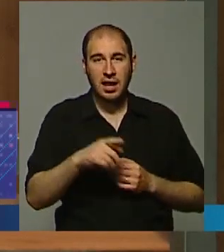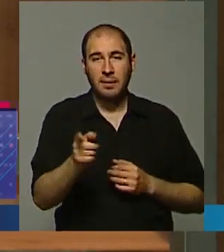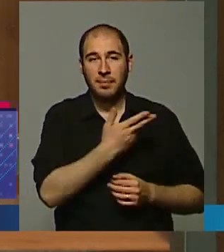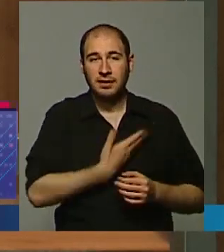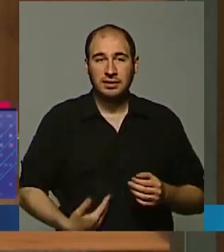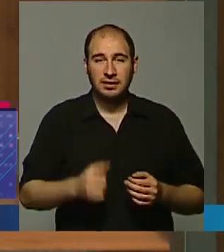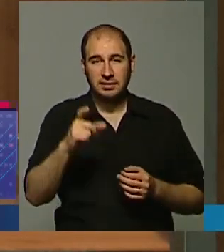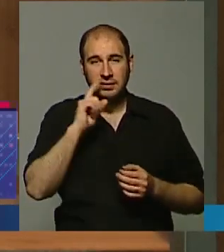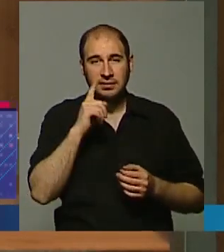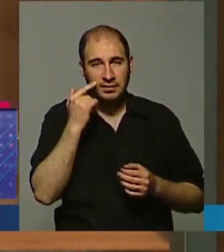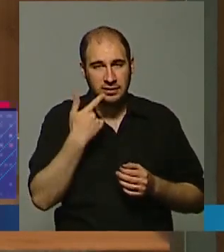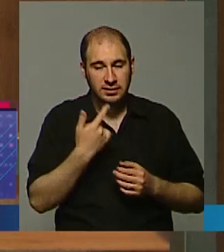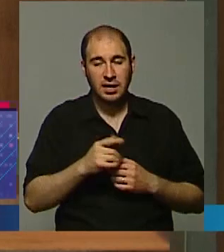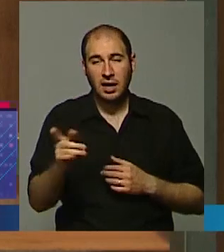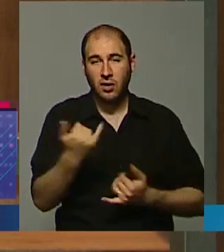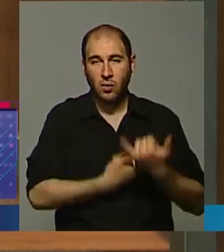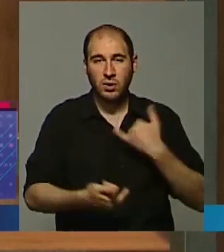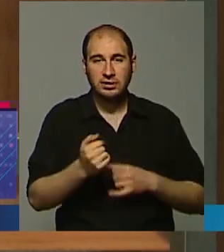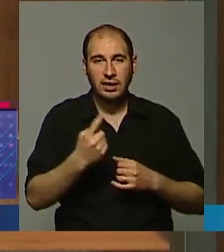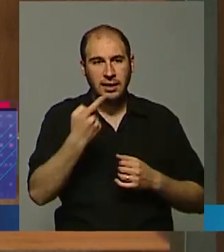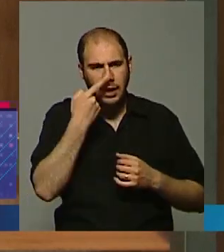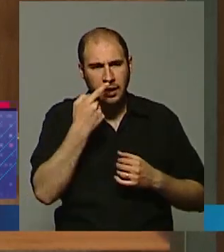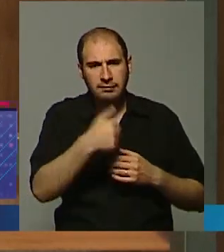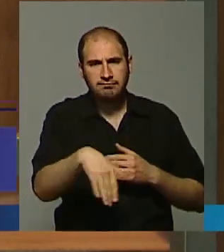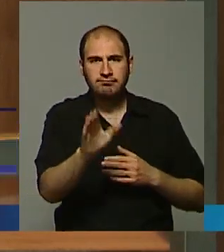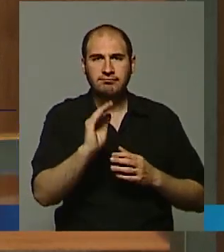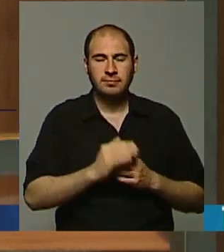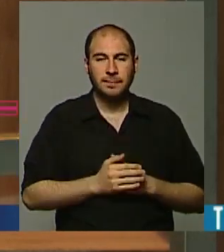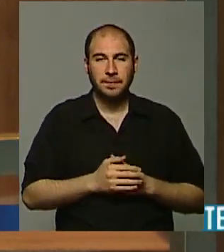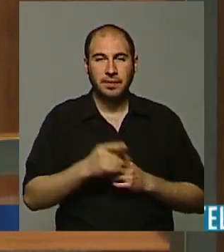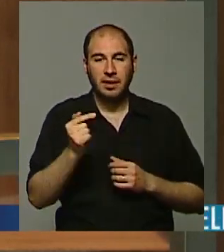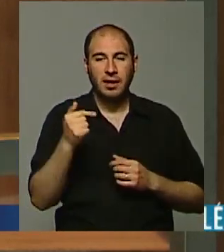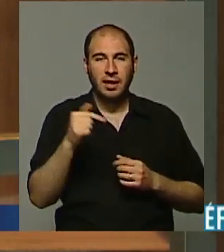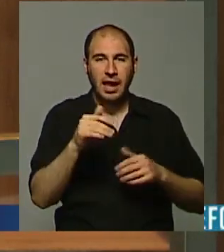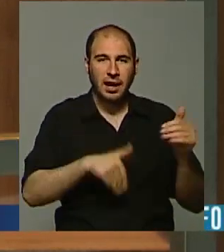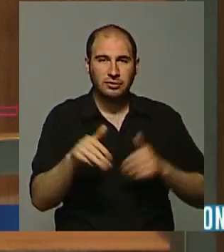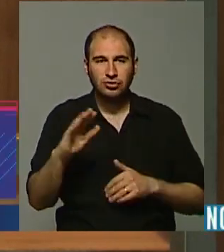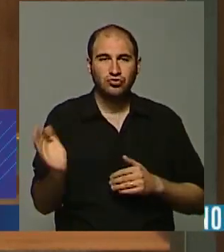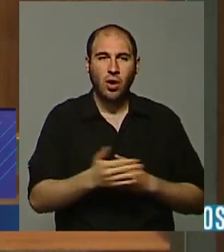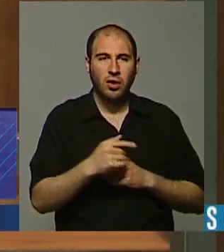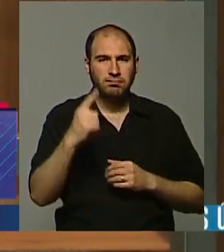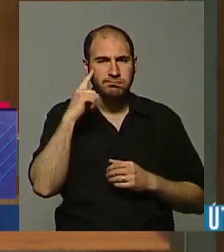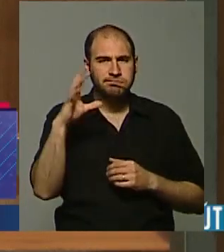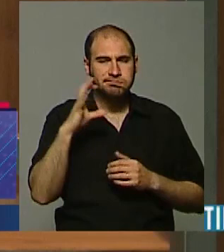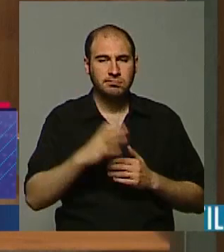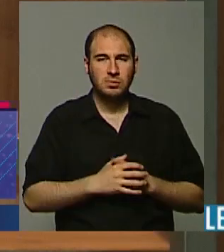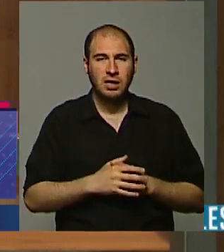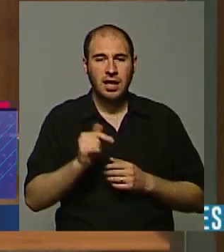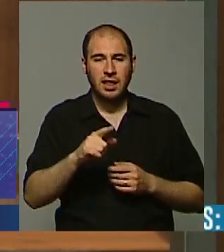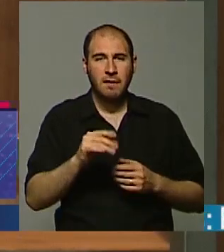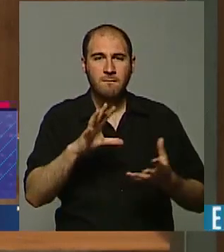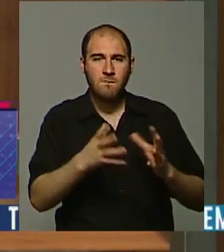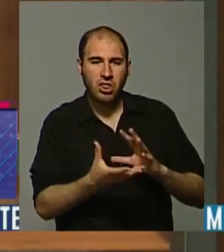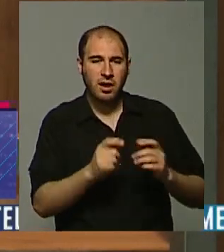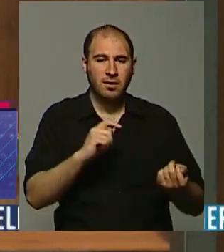de CECITIS, que hablaba un poco de la expectativa que genera el resultado de las elecciones, pensar en un cambio de